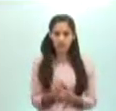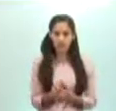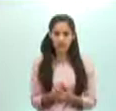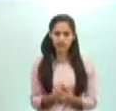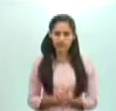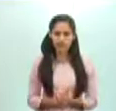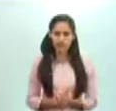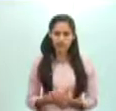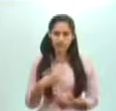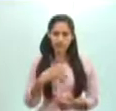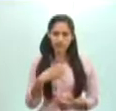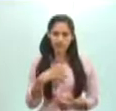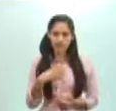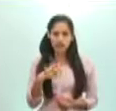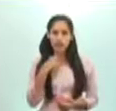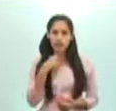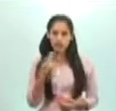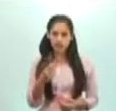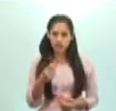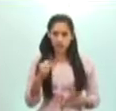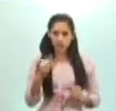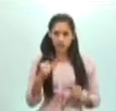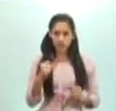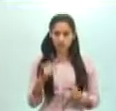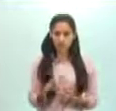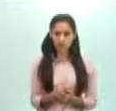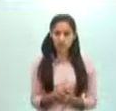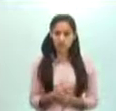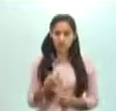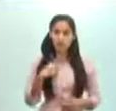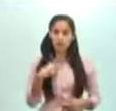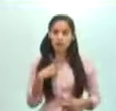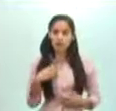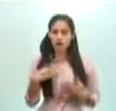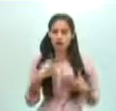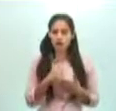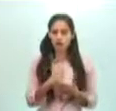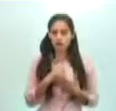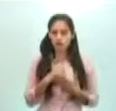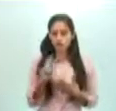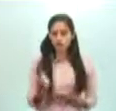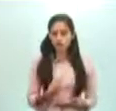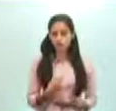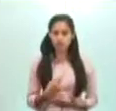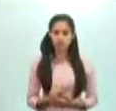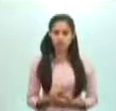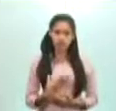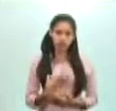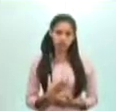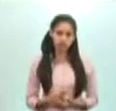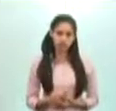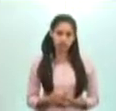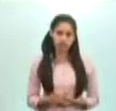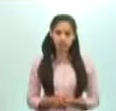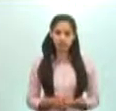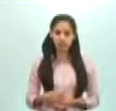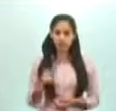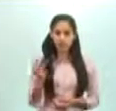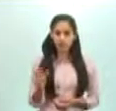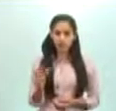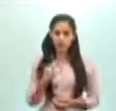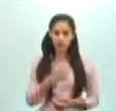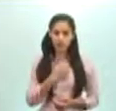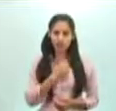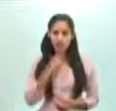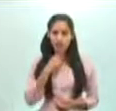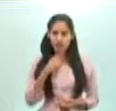o sea que no se impone, pero que además nos vence con noble encanto. Tantas veces que las personas nos quieren